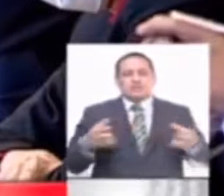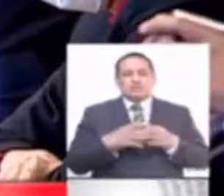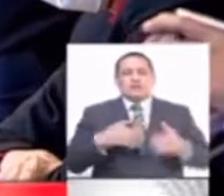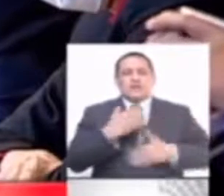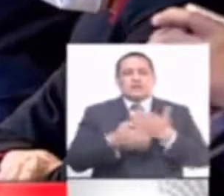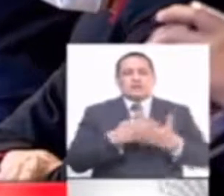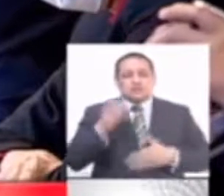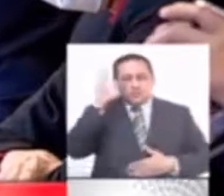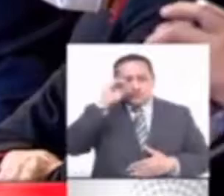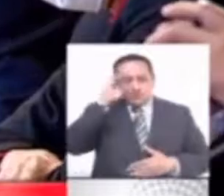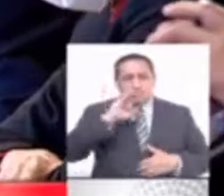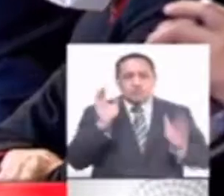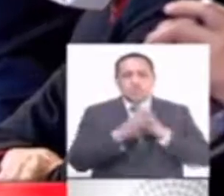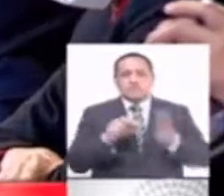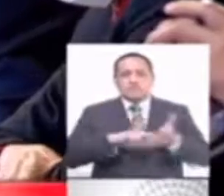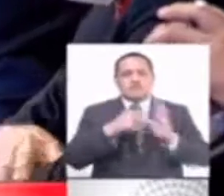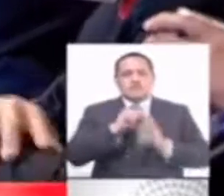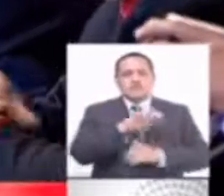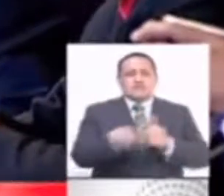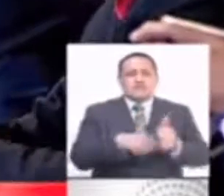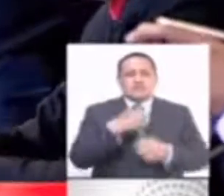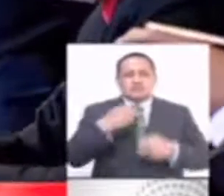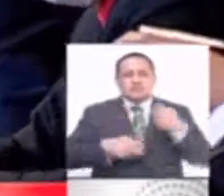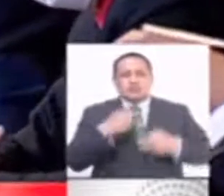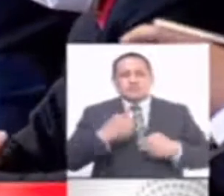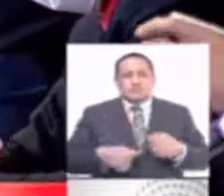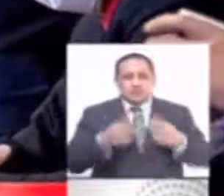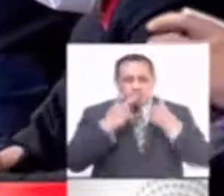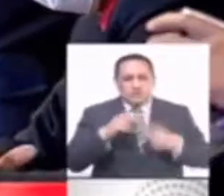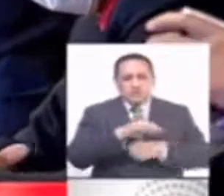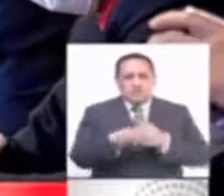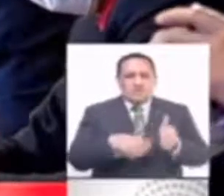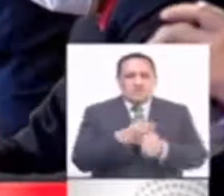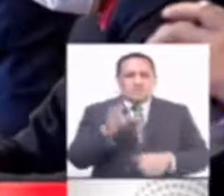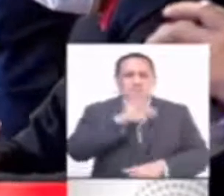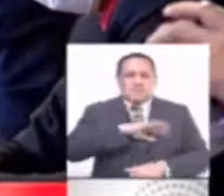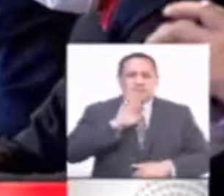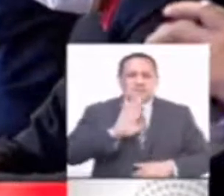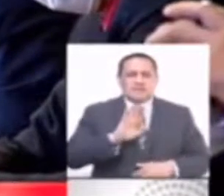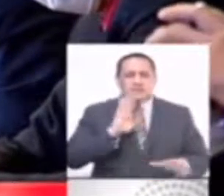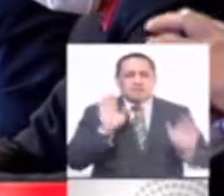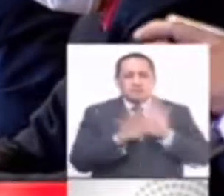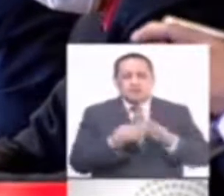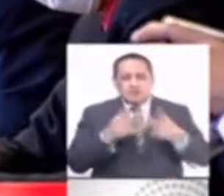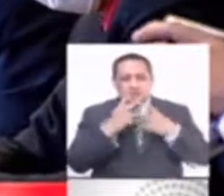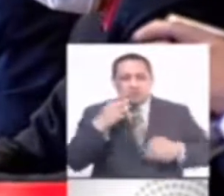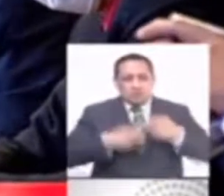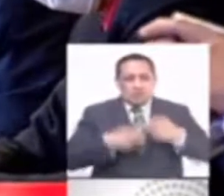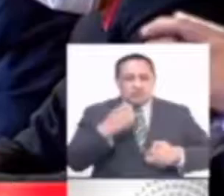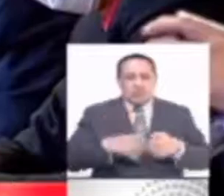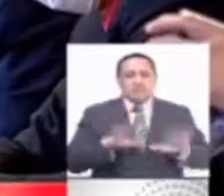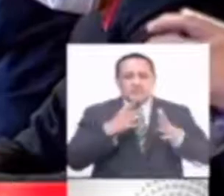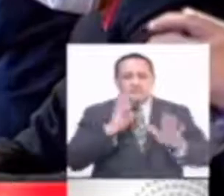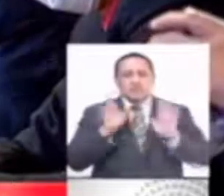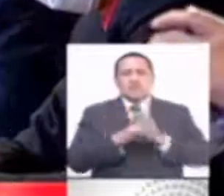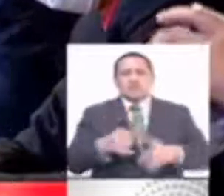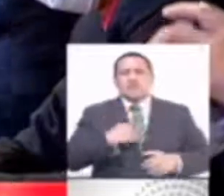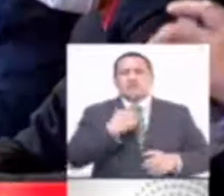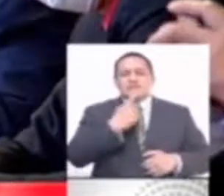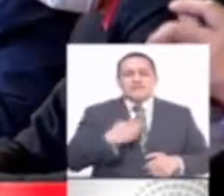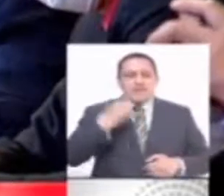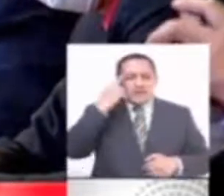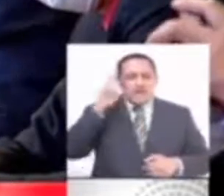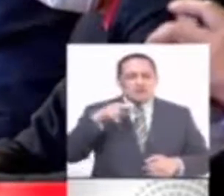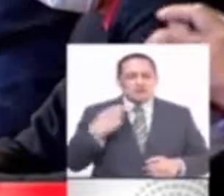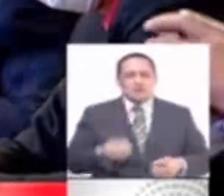adelantar opinión y deducir que es una represalia, porque huele a represalia. Entonces, para que no huela a represalia, que digan los motivos y las